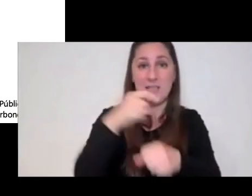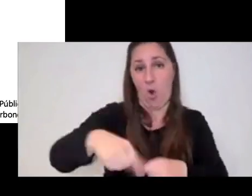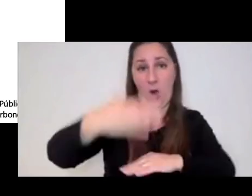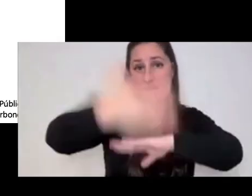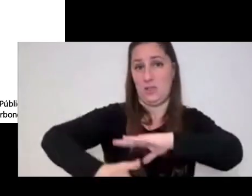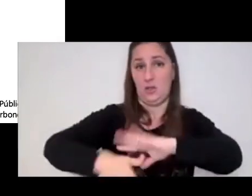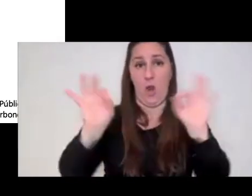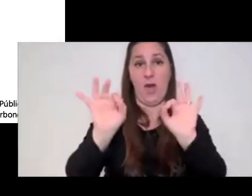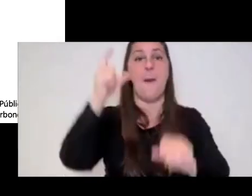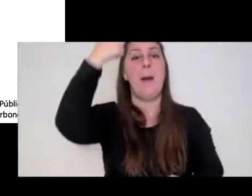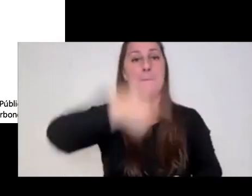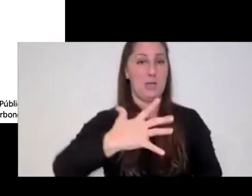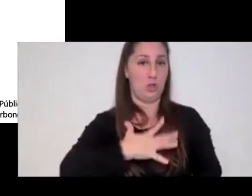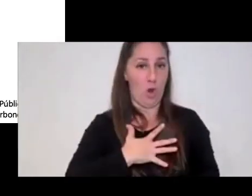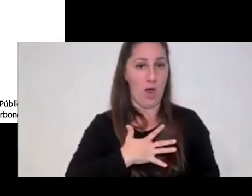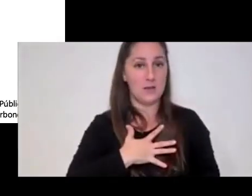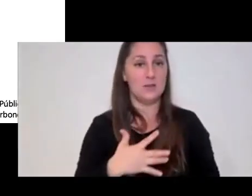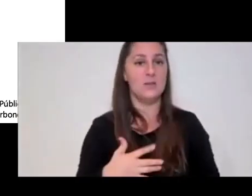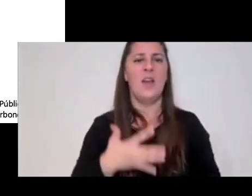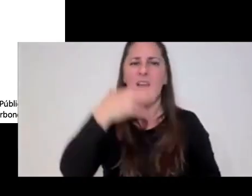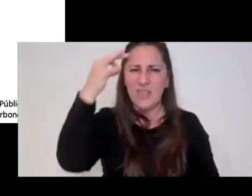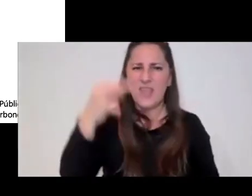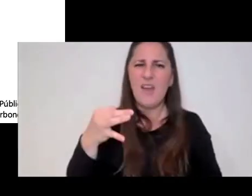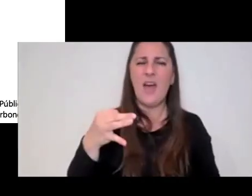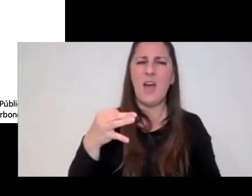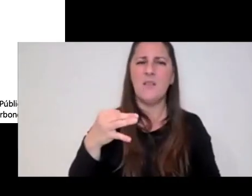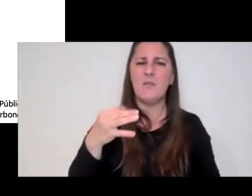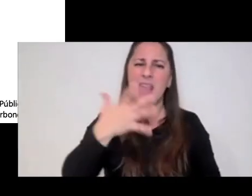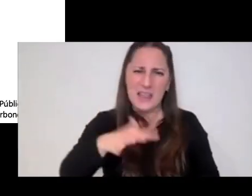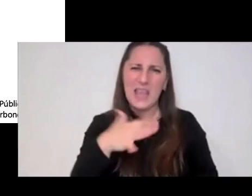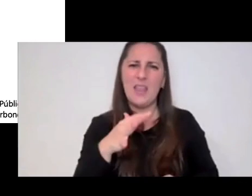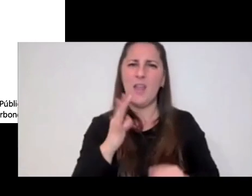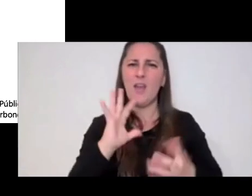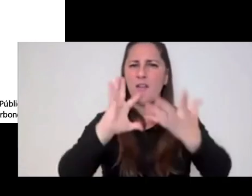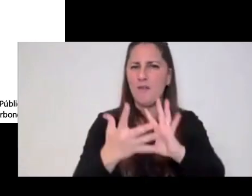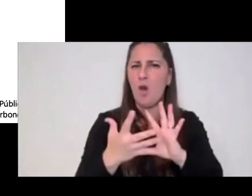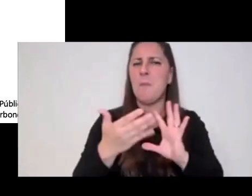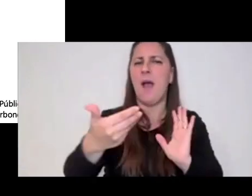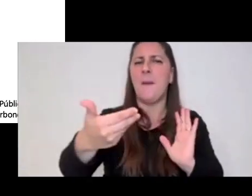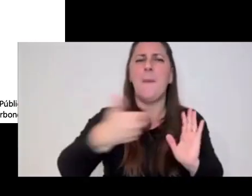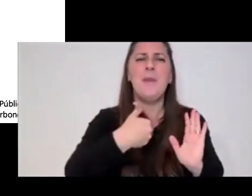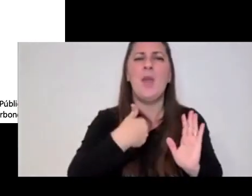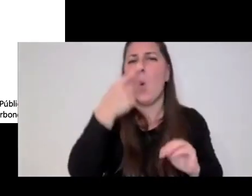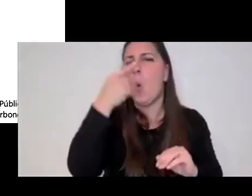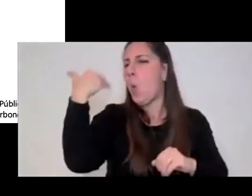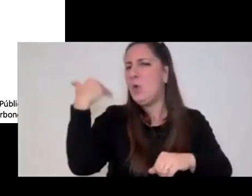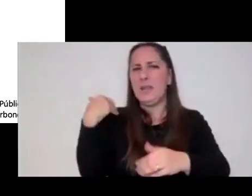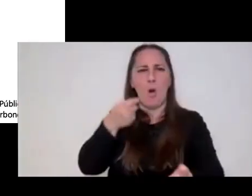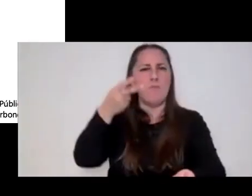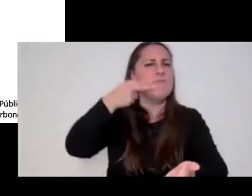humanas. ¿Realmente estamos queriendo interpretar un régimen considerando la última posición tributaria sin tener en